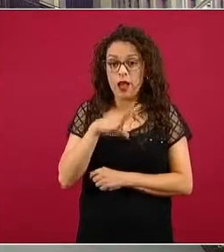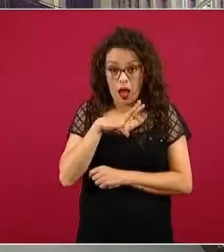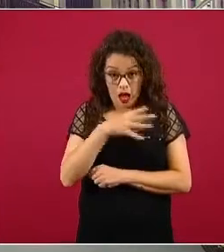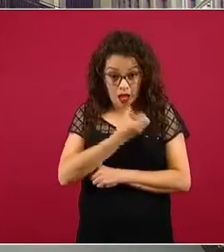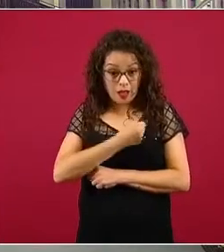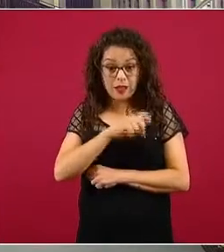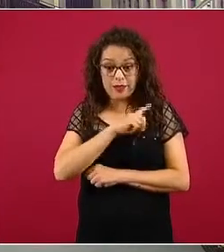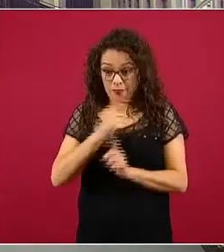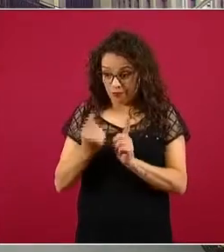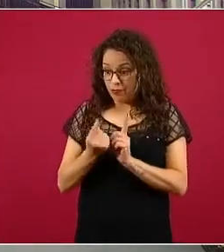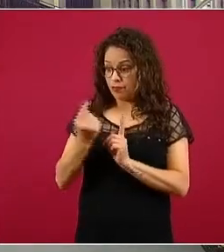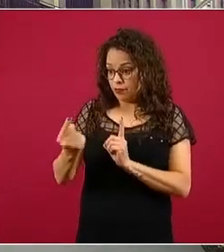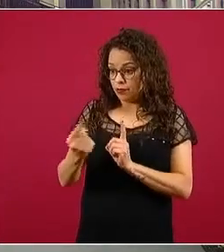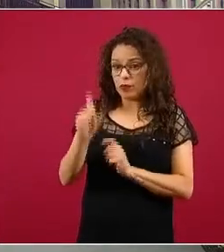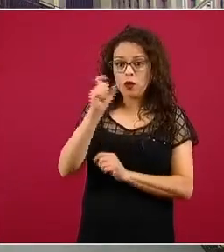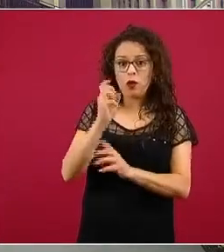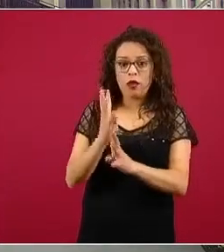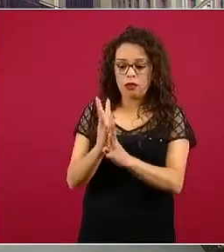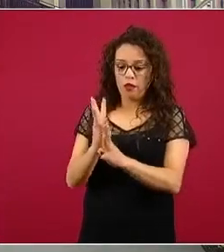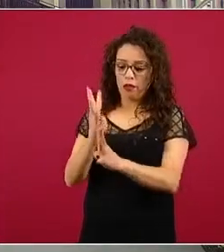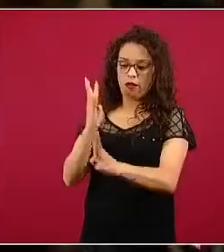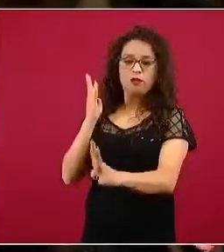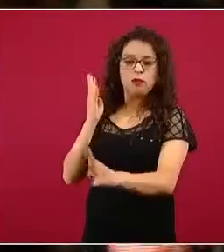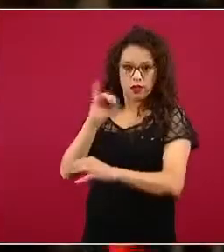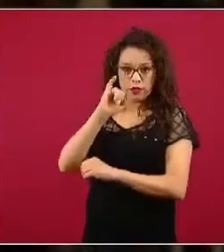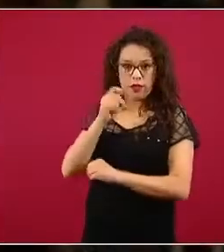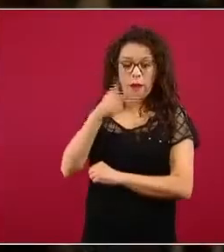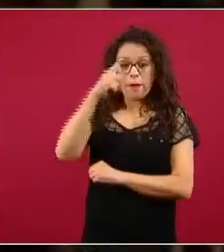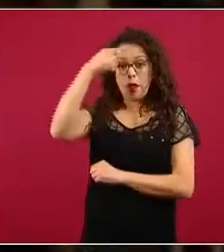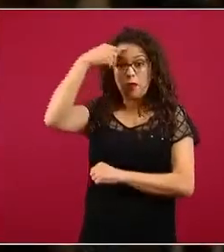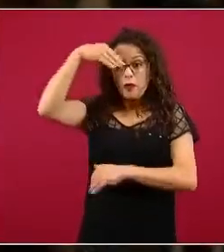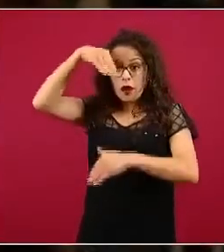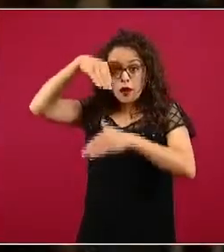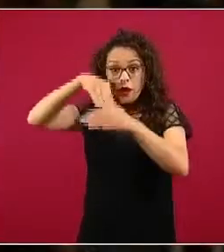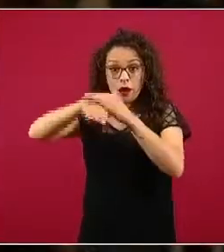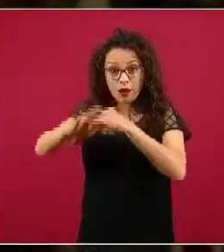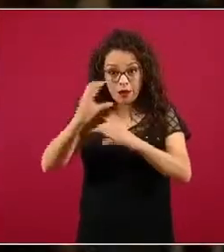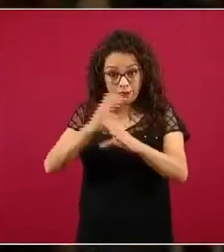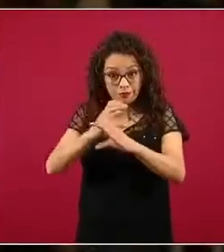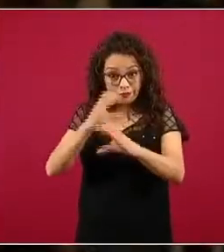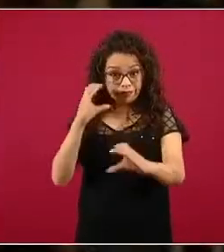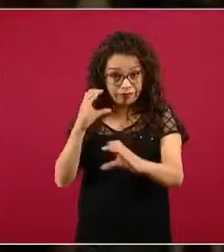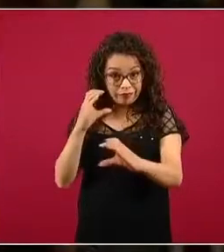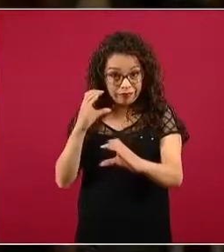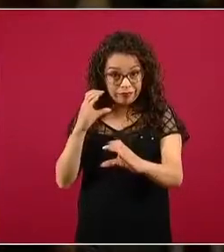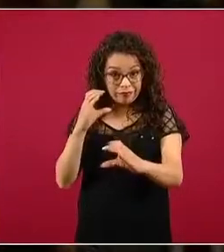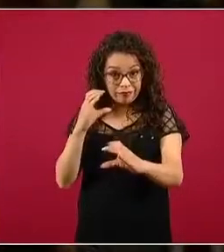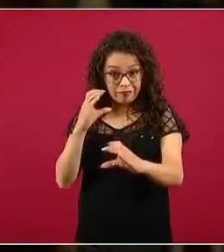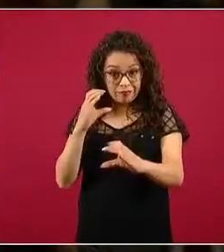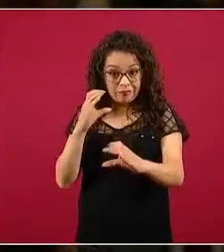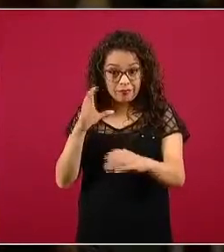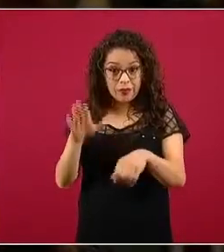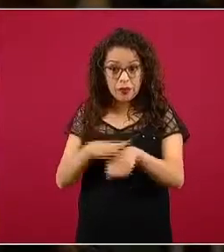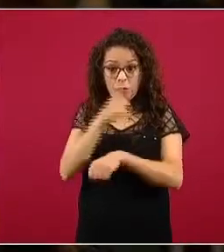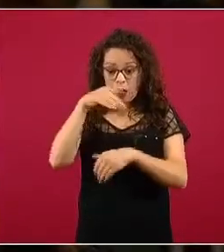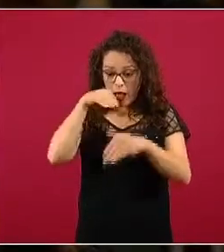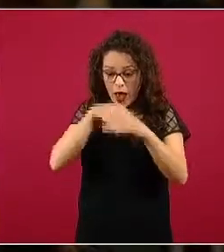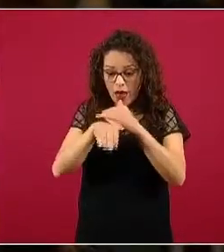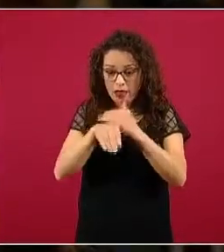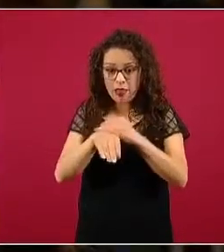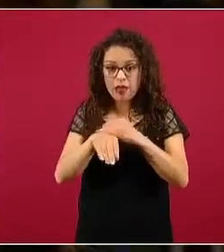distancia cuando se está haciendo la fila, pero cuando se ingresa al autobús, por el mismo diseño que tiene el interior de los